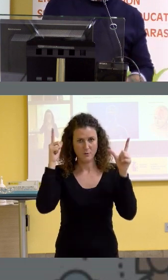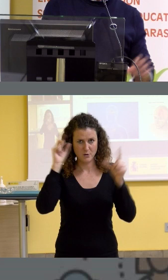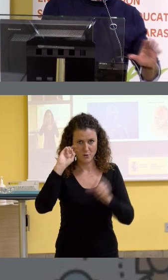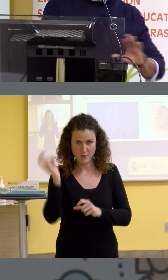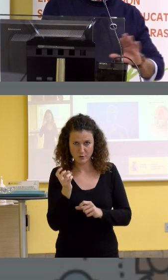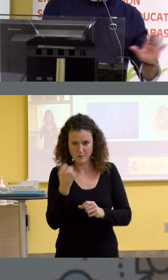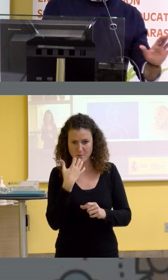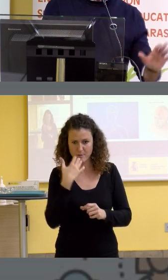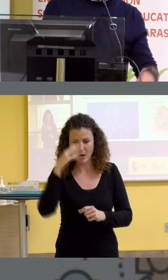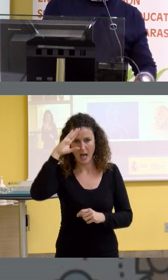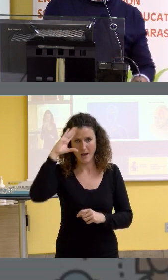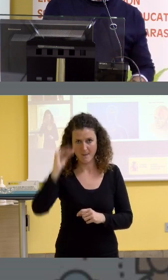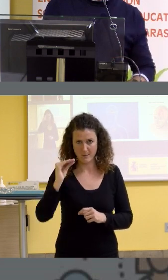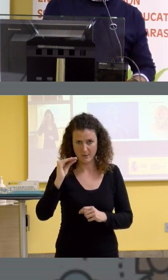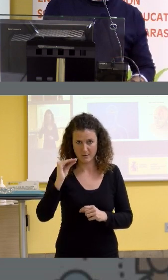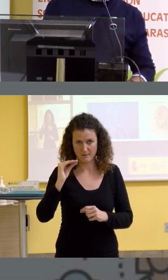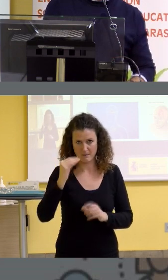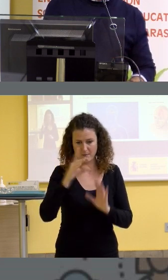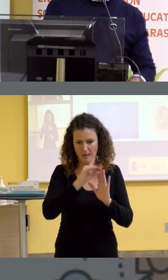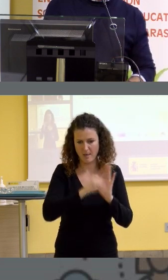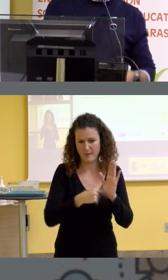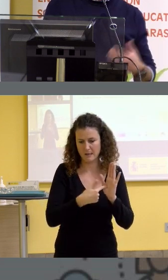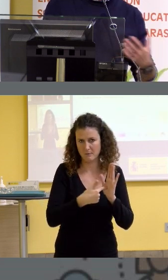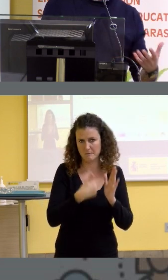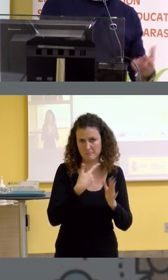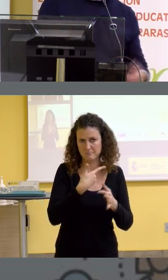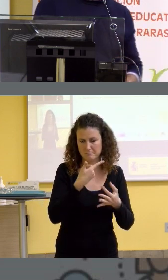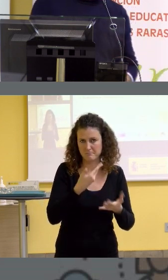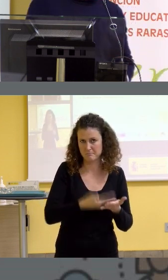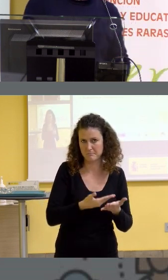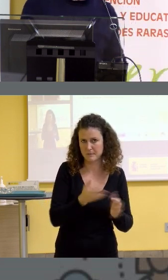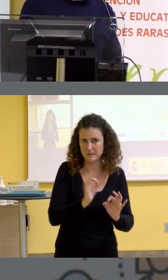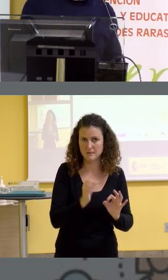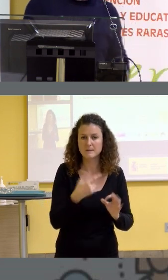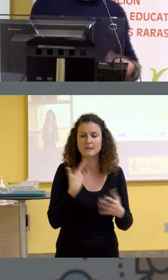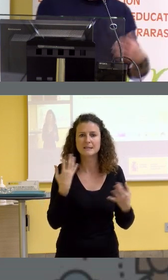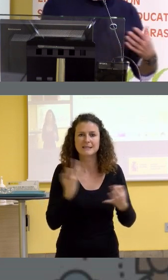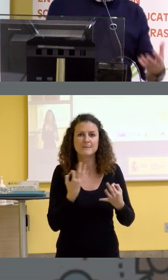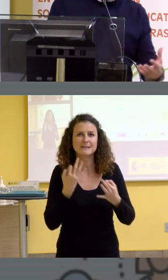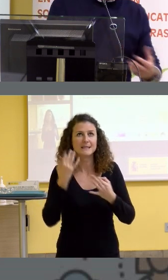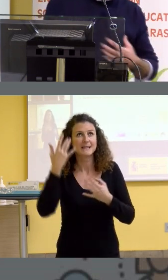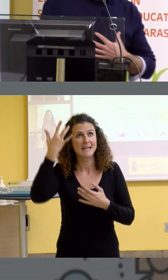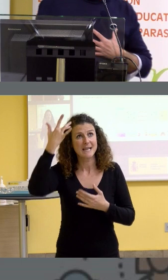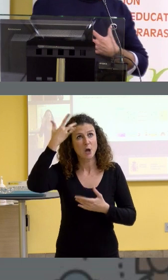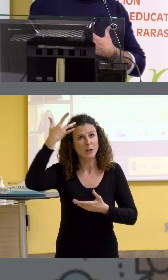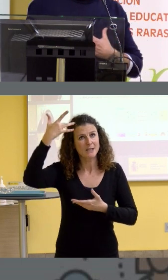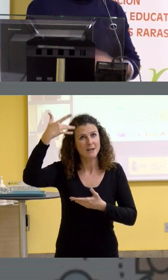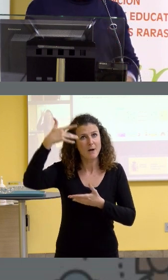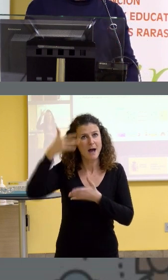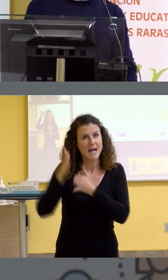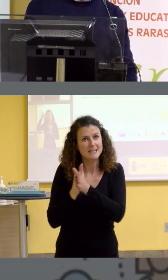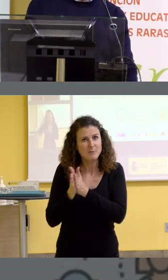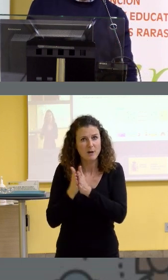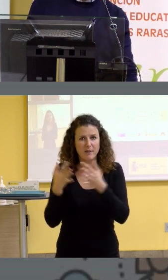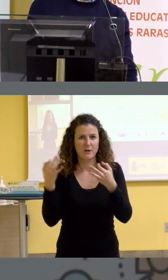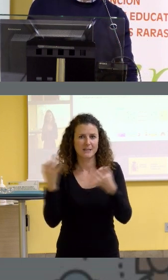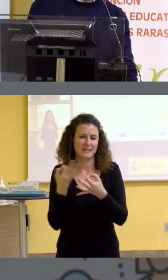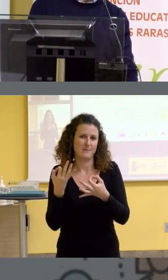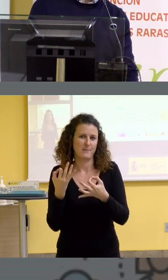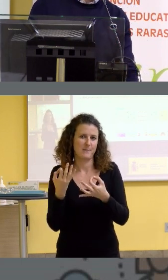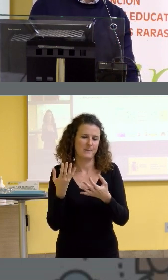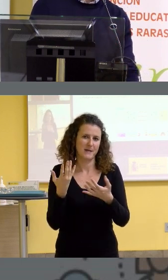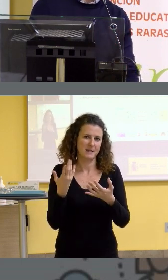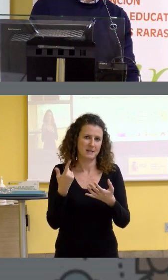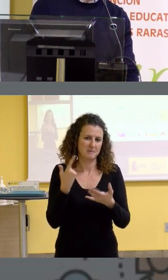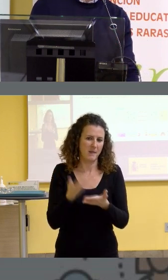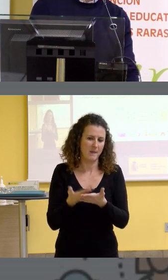la enfermedad de Alzheimer sin que tengamos ningún dato sólido al respecto. Pero ¿qué pasa con la estimulación cognitiva? Y soy neuropsicólogo. La estimulación cognitiva no